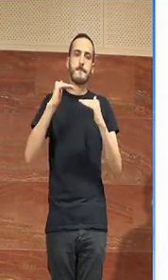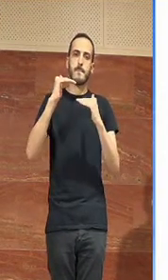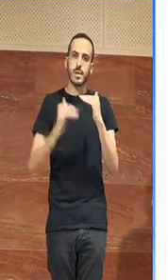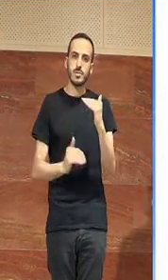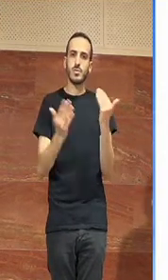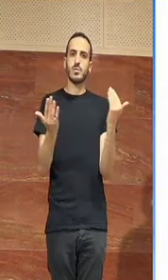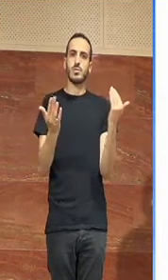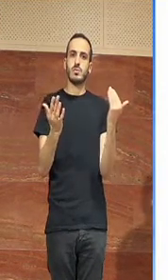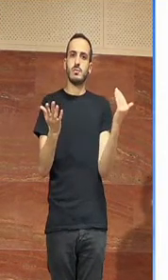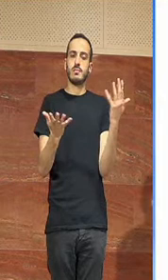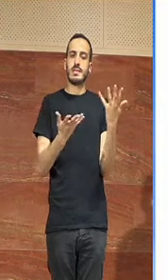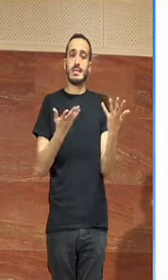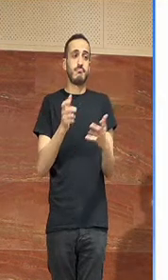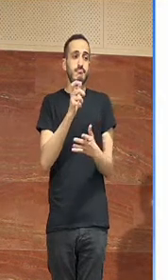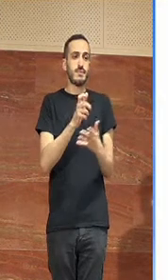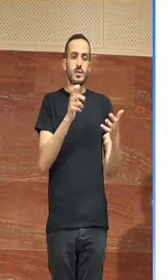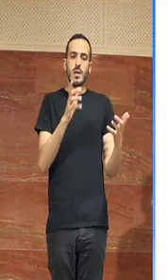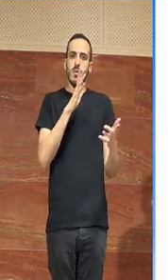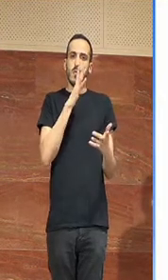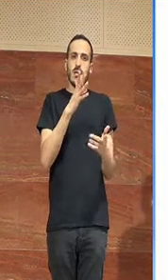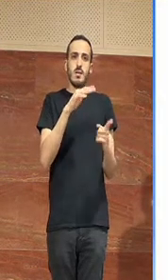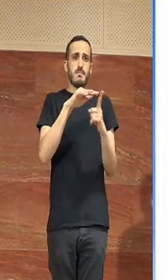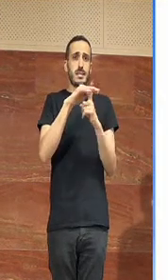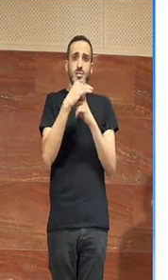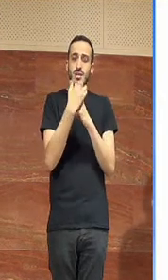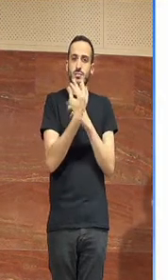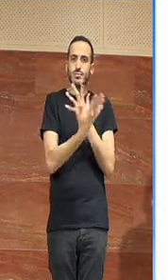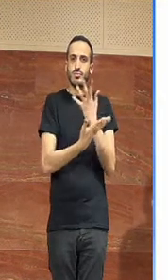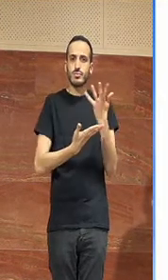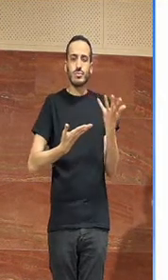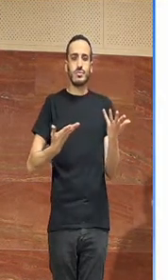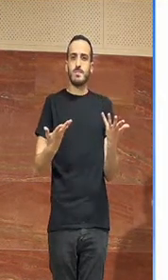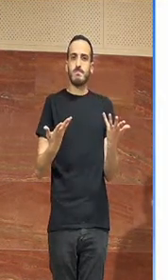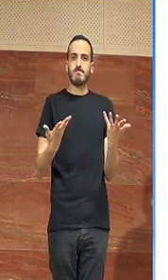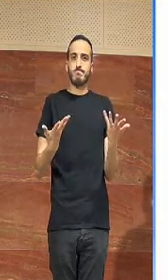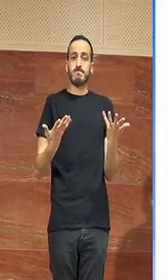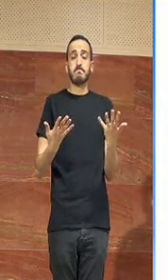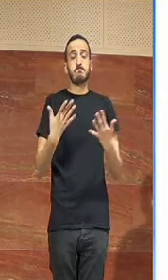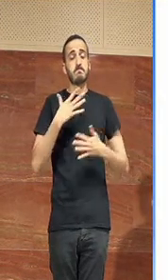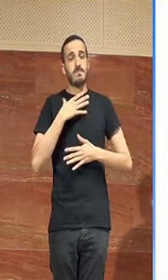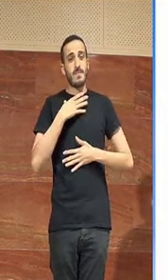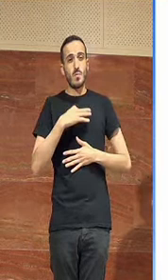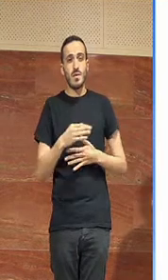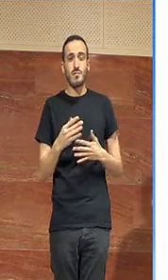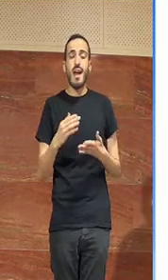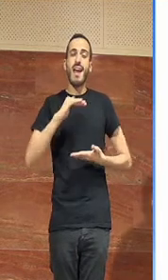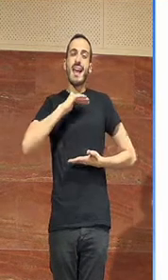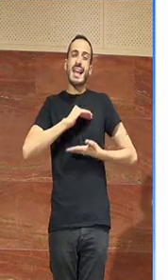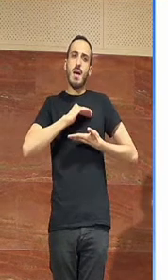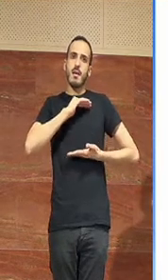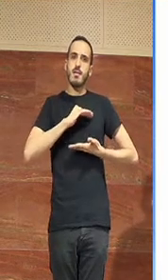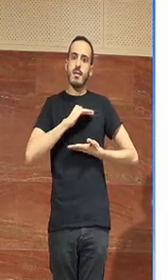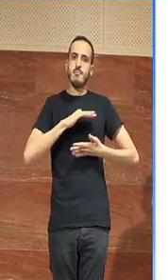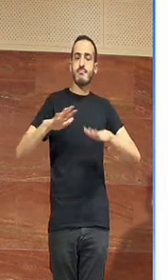cualquier agente que los agreda y no tienen probablemente una capacidad